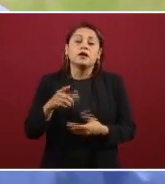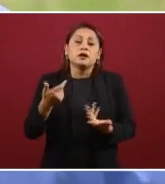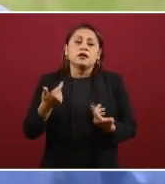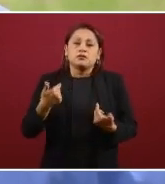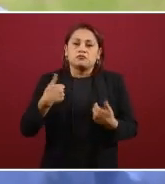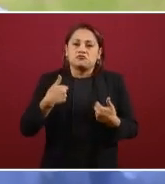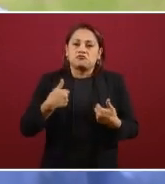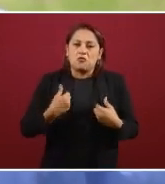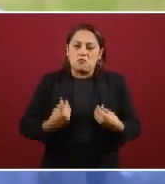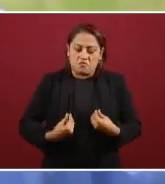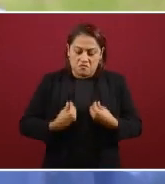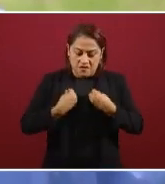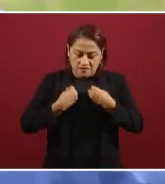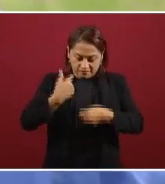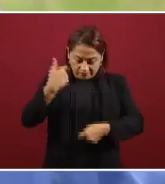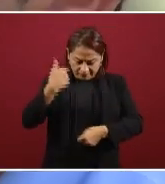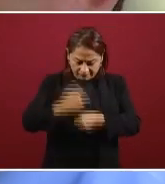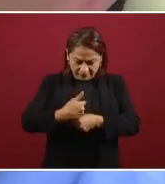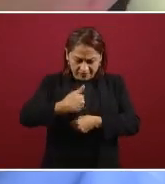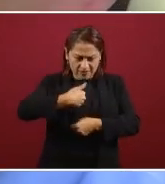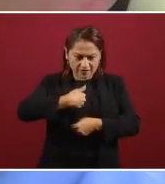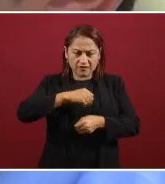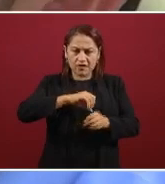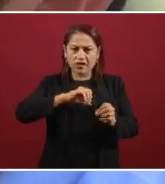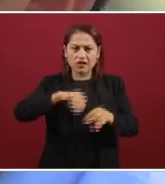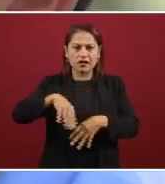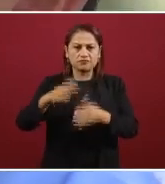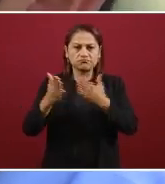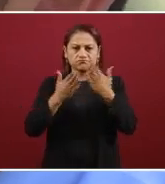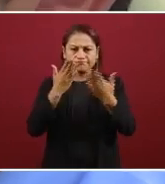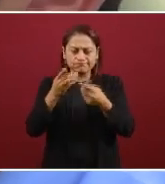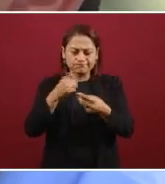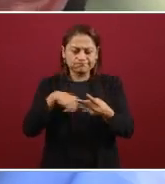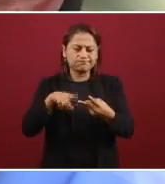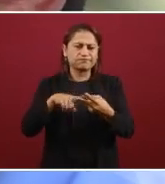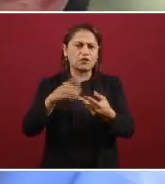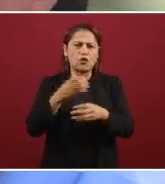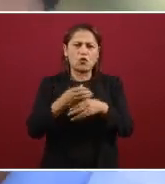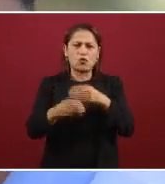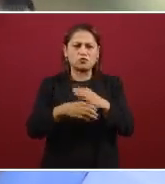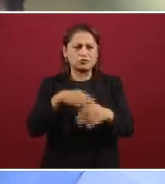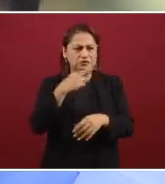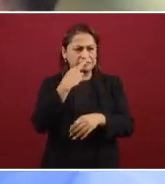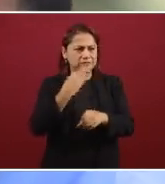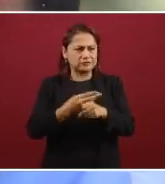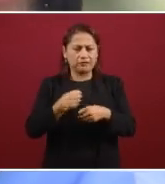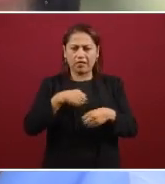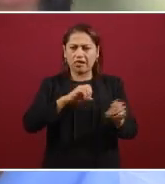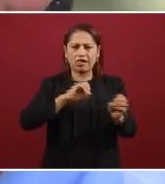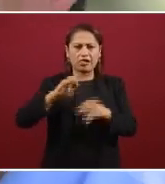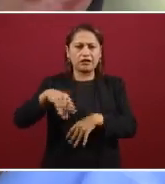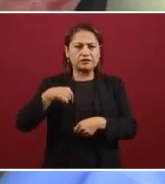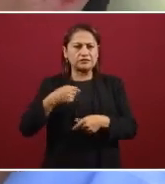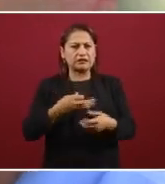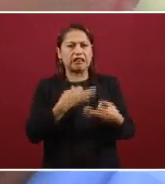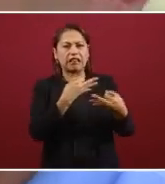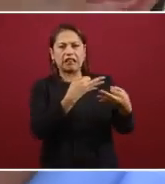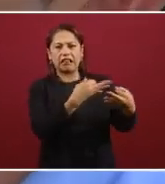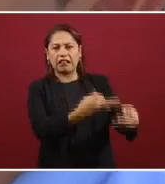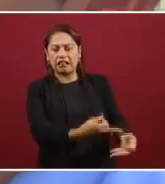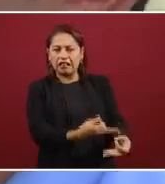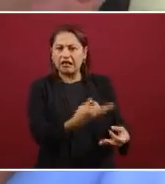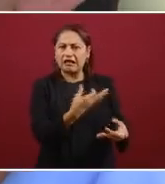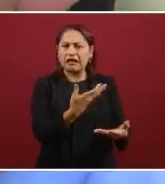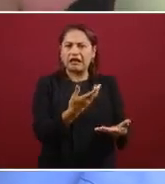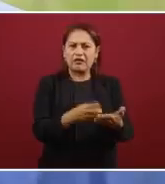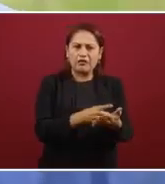mi vida empezaba a cambiar, dejaba de estudiar, dejaba de hacer mis responsabilidades por estar consumiendo, ¿no? Mi vida era estar consumiendo, estar en